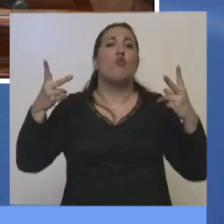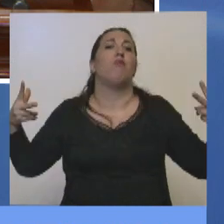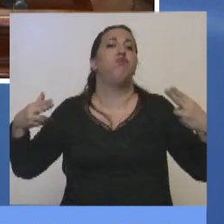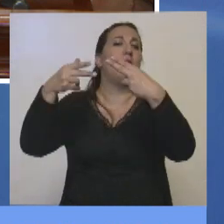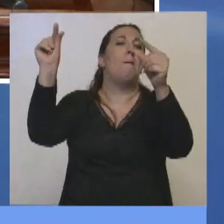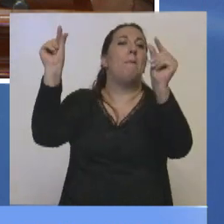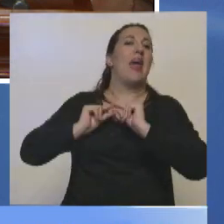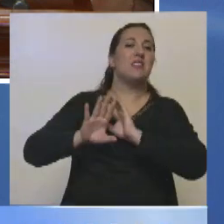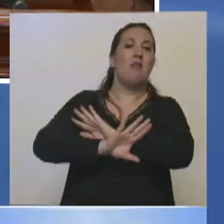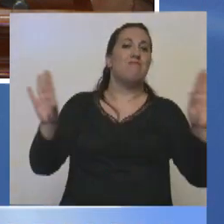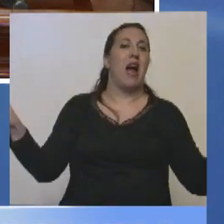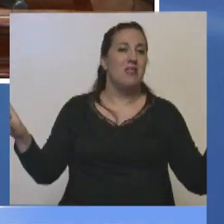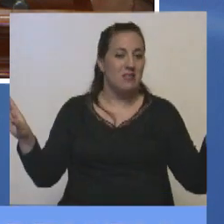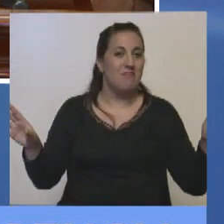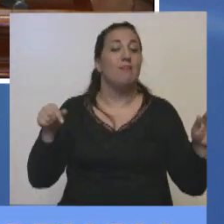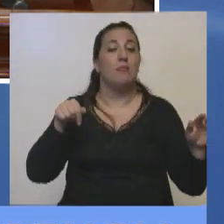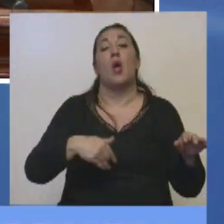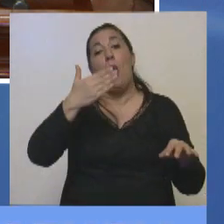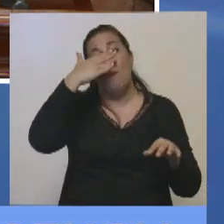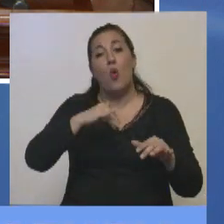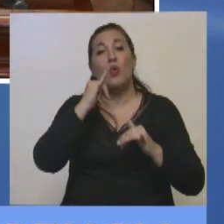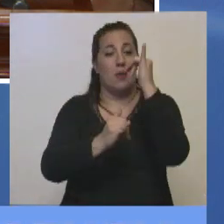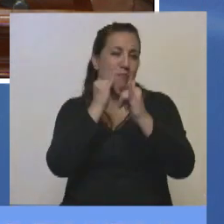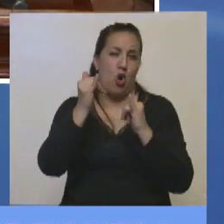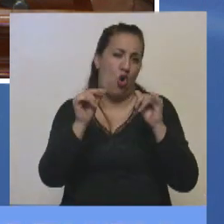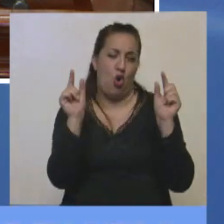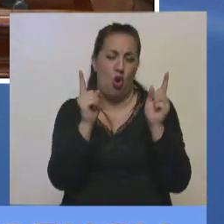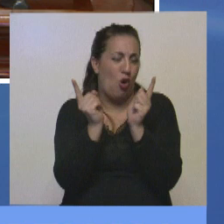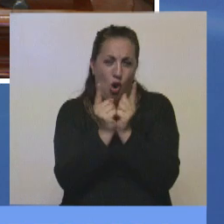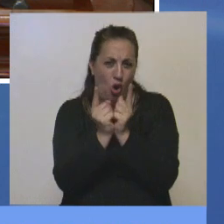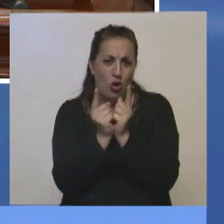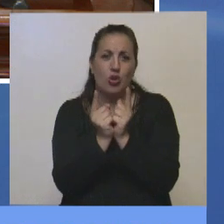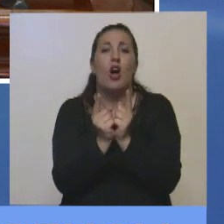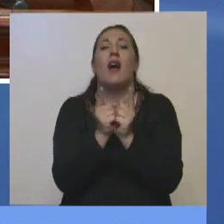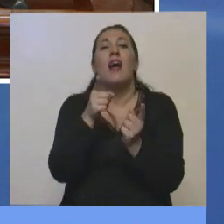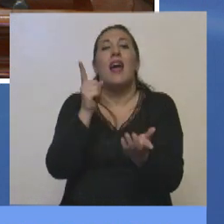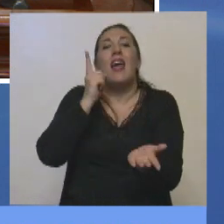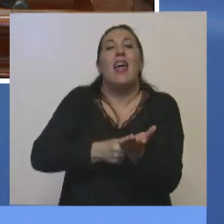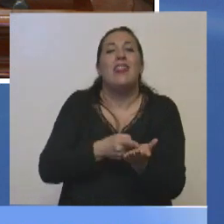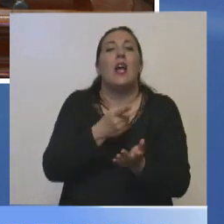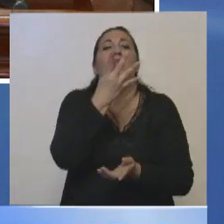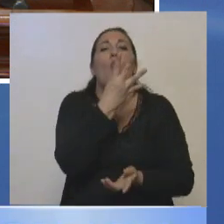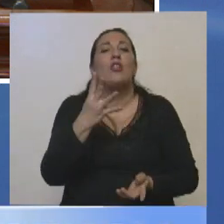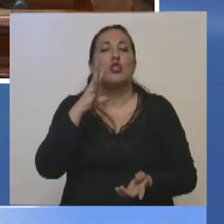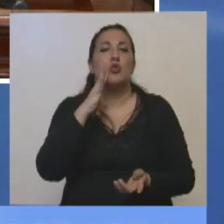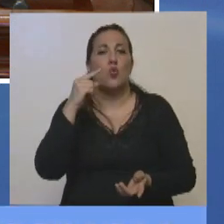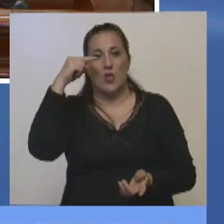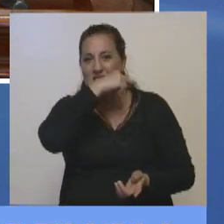de resolver por último muy brevemente todo esto lleva al decreto 457